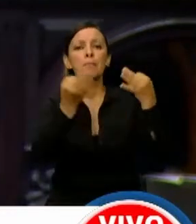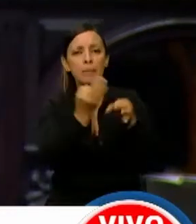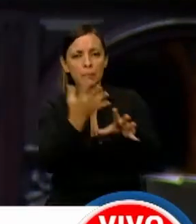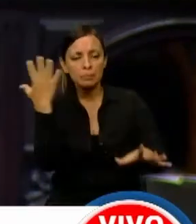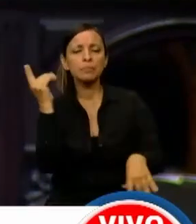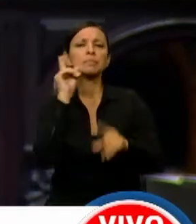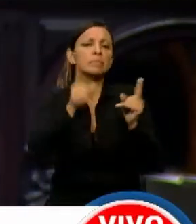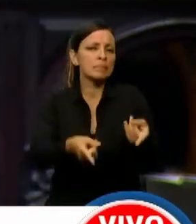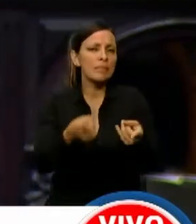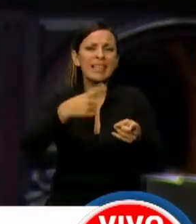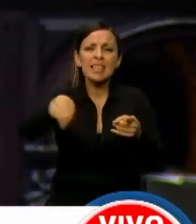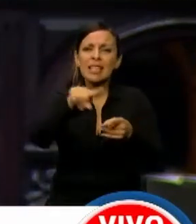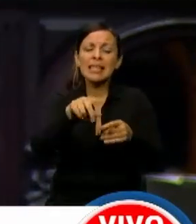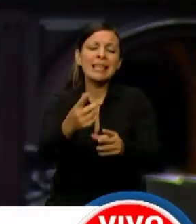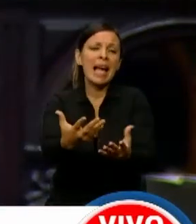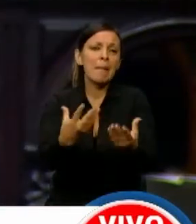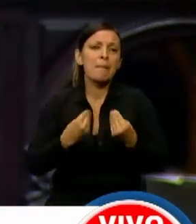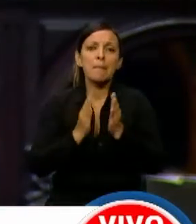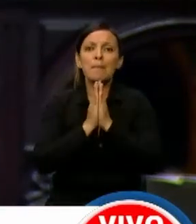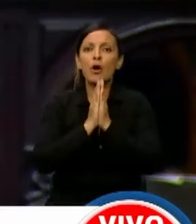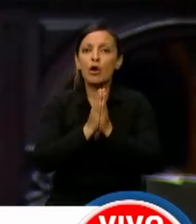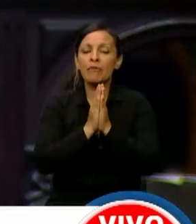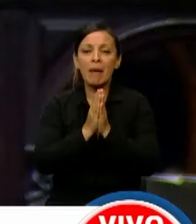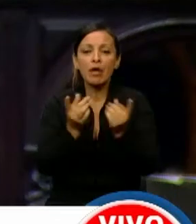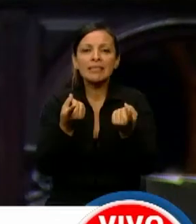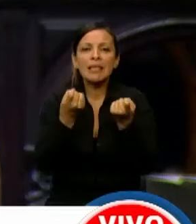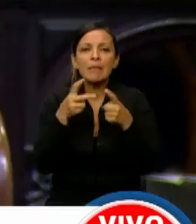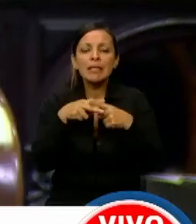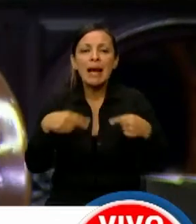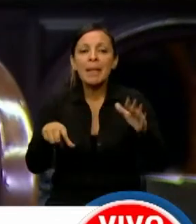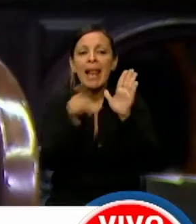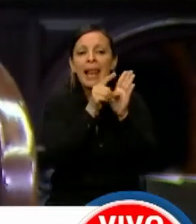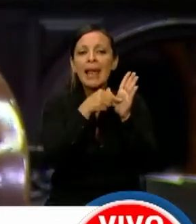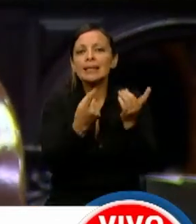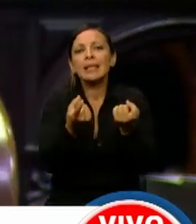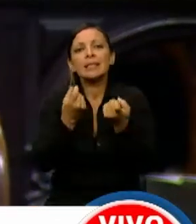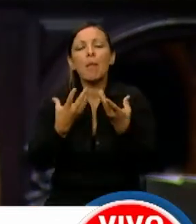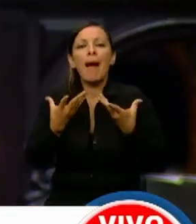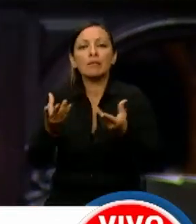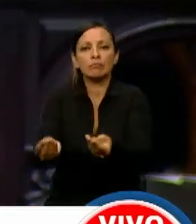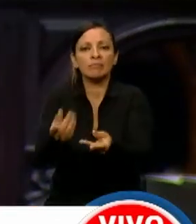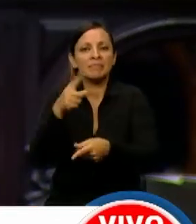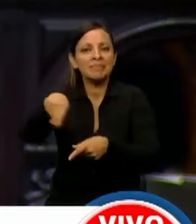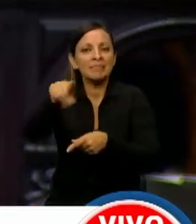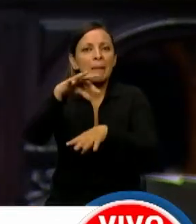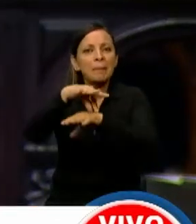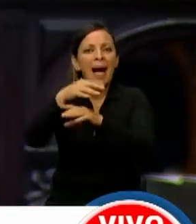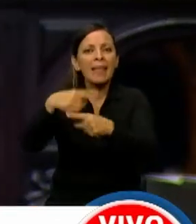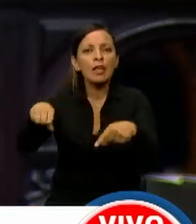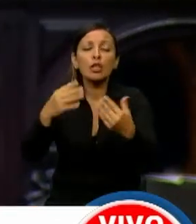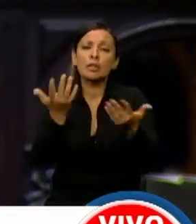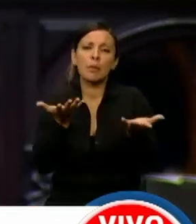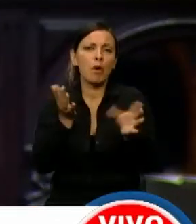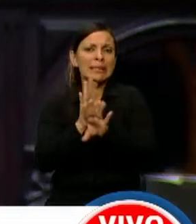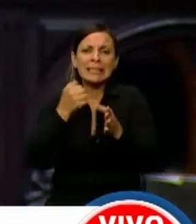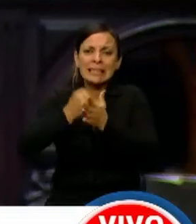nutricionistas, que nos están rogando que les demos elementos, que hagamos esta ley para ayudarlos en esta batalla tan desigual